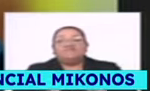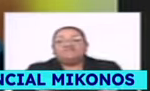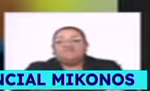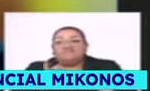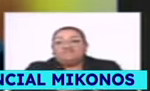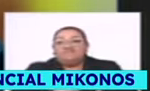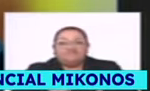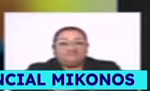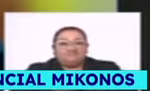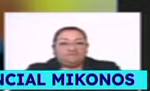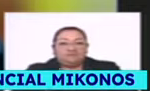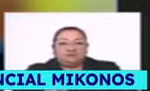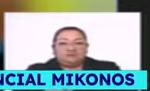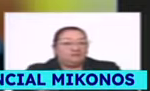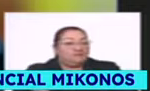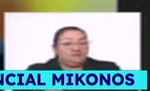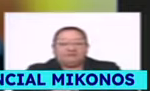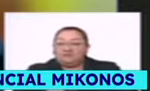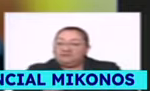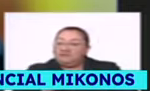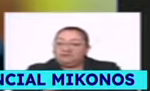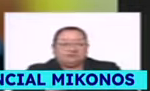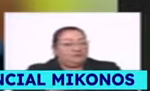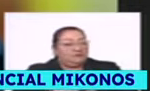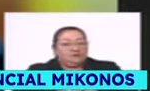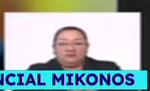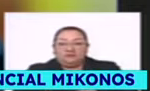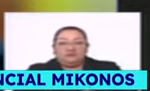Lamentablemente yo debo decir que no tenemos